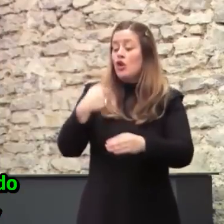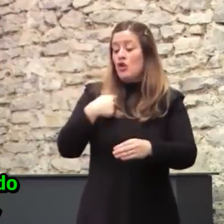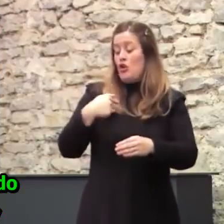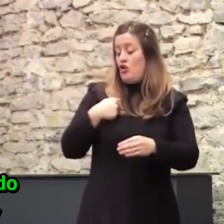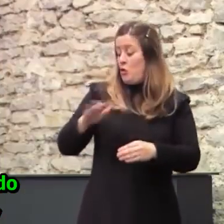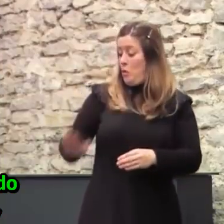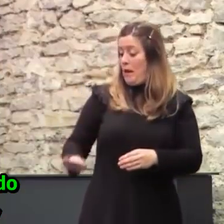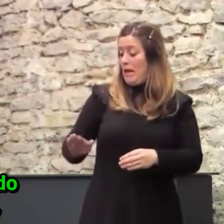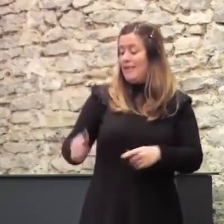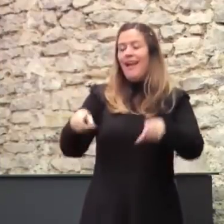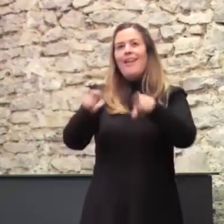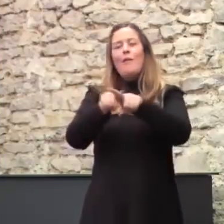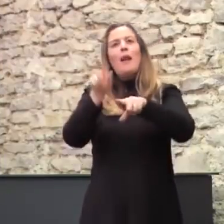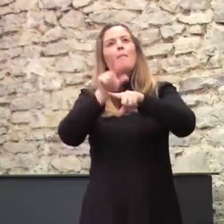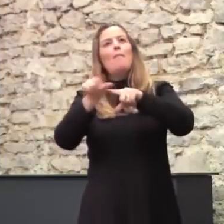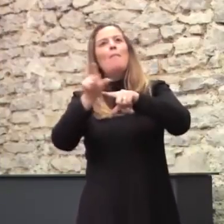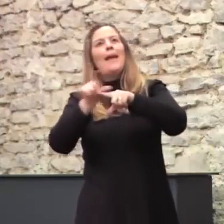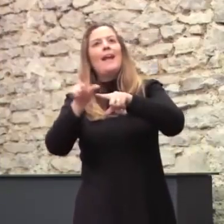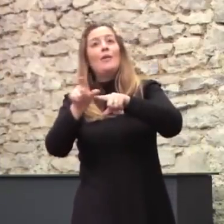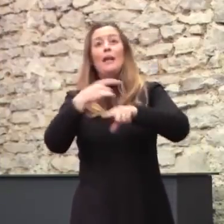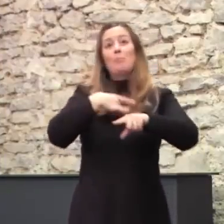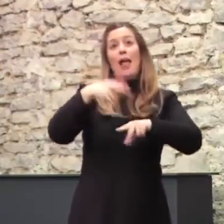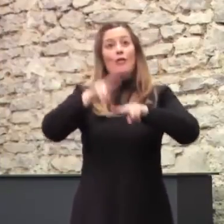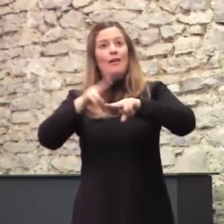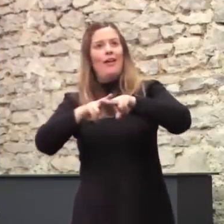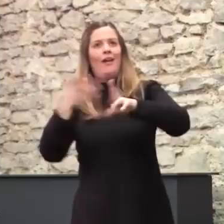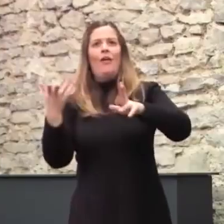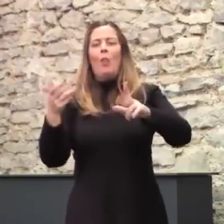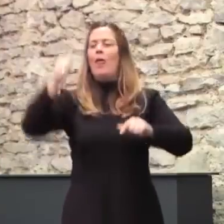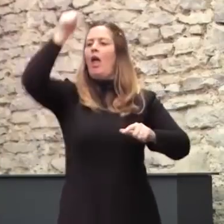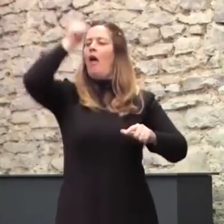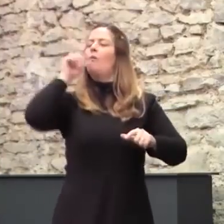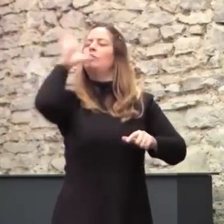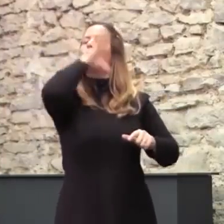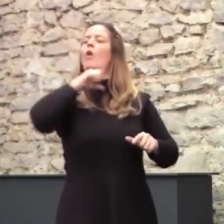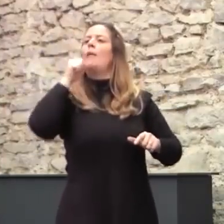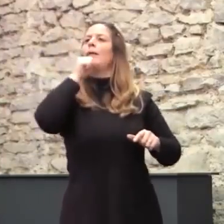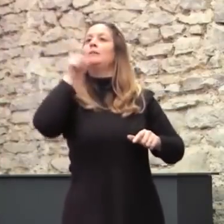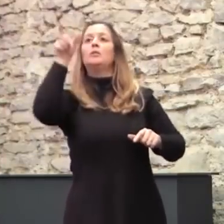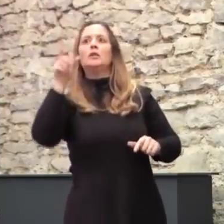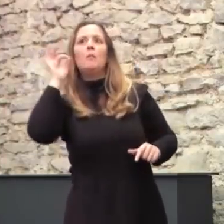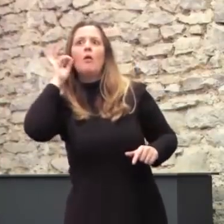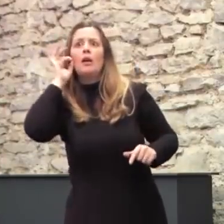acuerdo de estas películas en blanco y negro, de galanes guapísimos y tías histéricas chillando